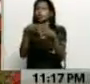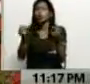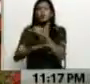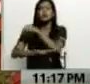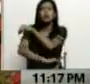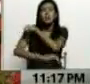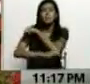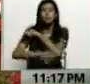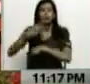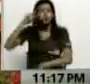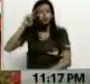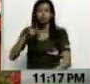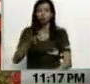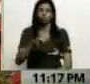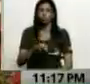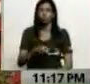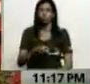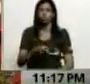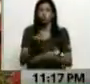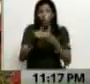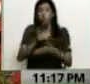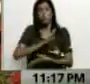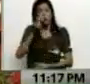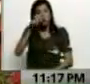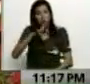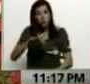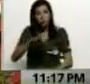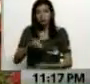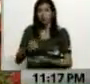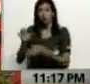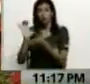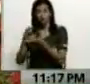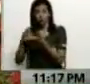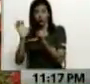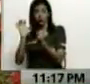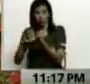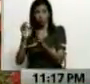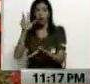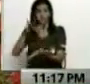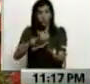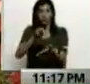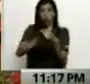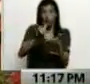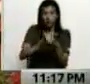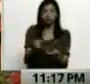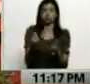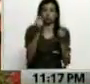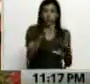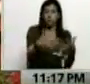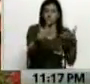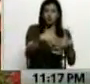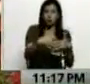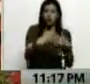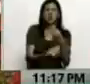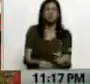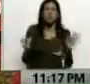unos pillos que con los dólares del pueblo no vamos a producir vamos a producir no producían